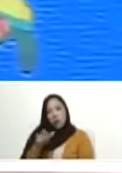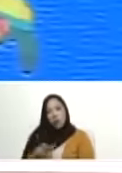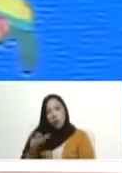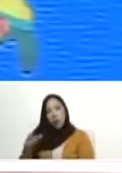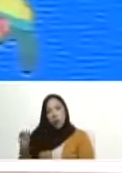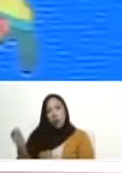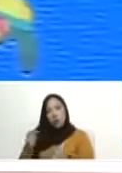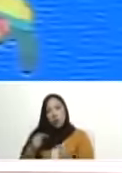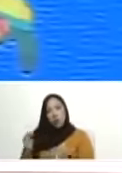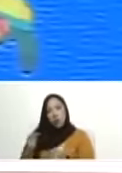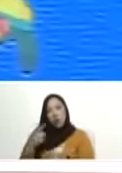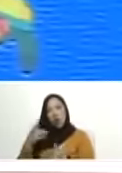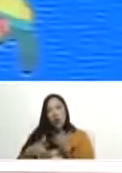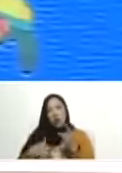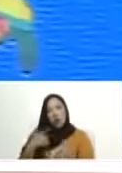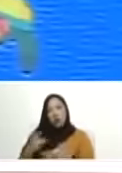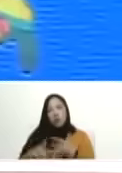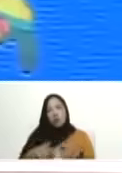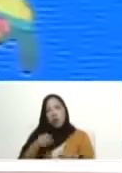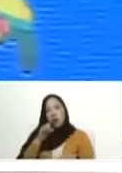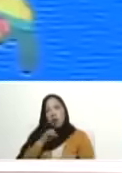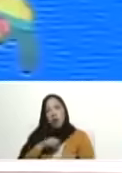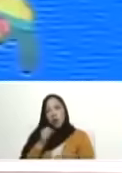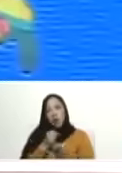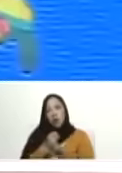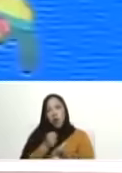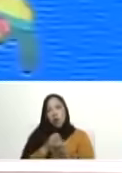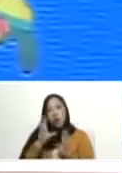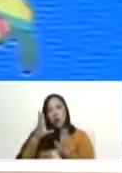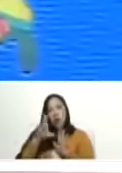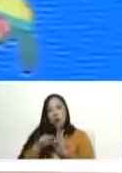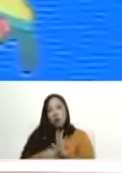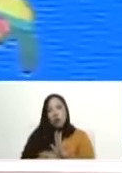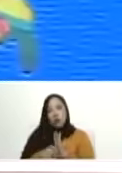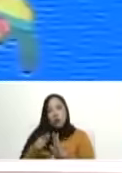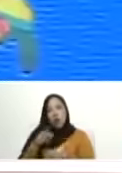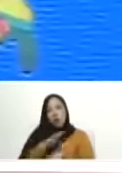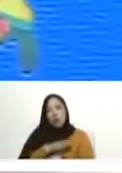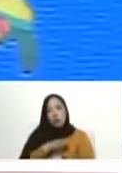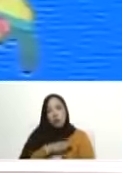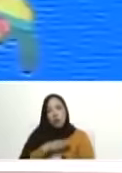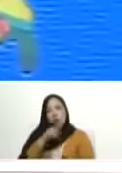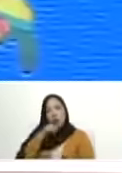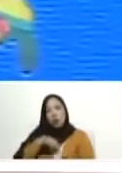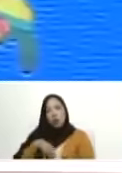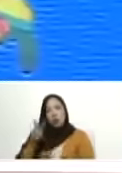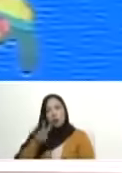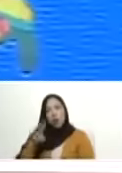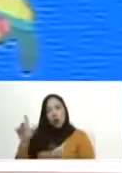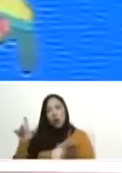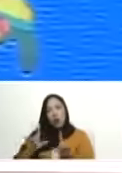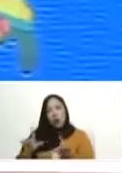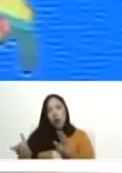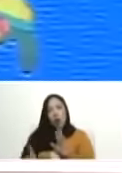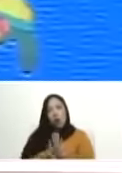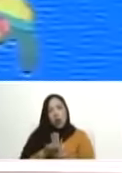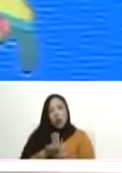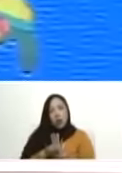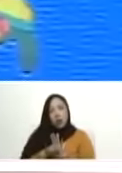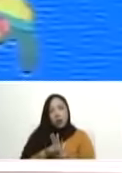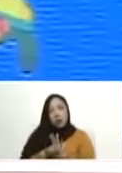un elemento inaceptable como es el robo del territorio que le pertenece por historia, por tradición, por ley